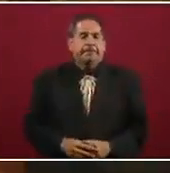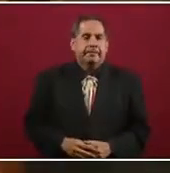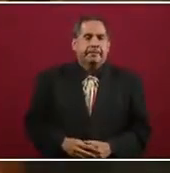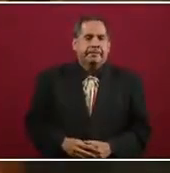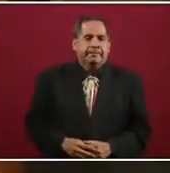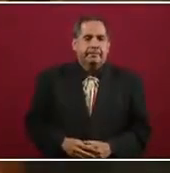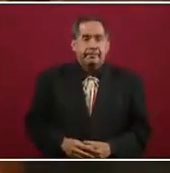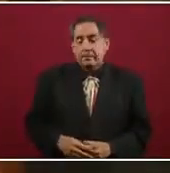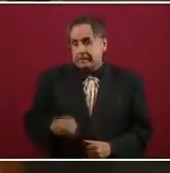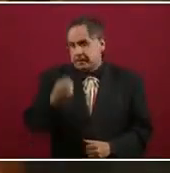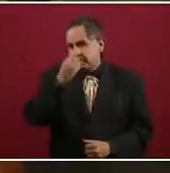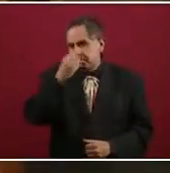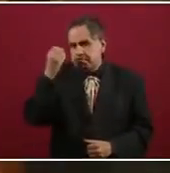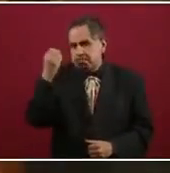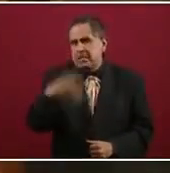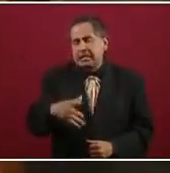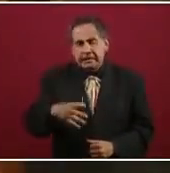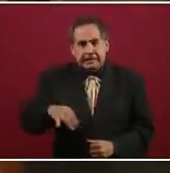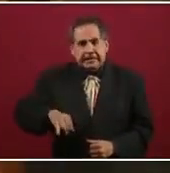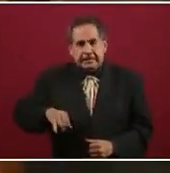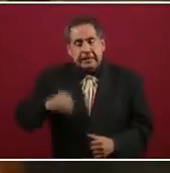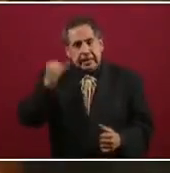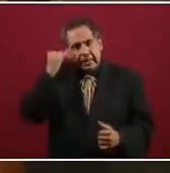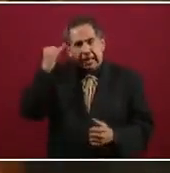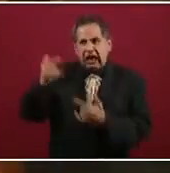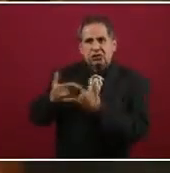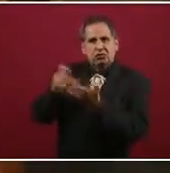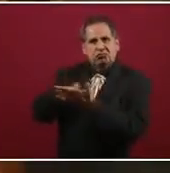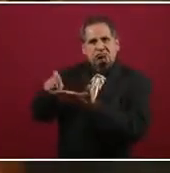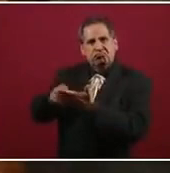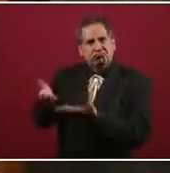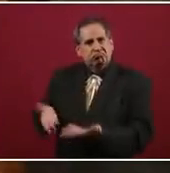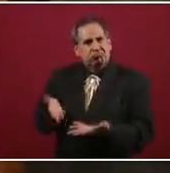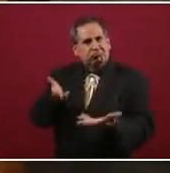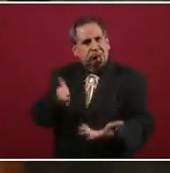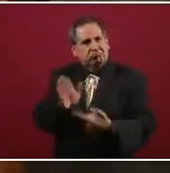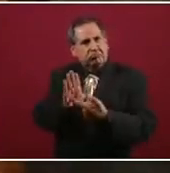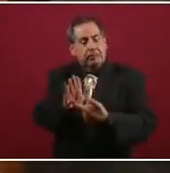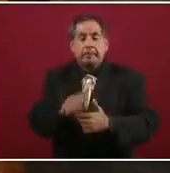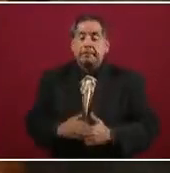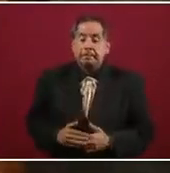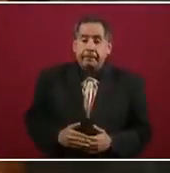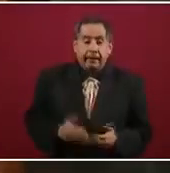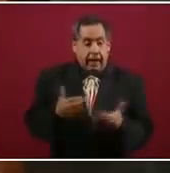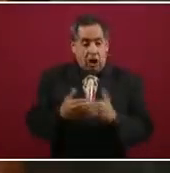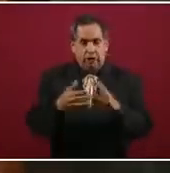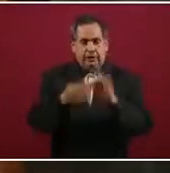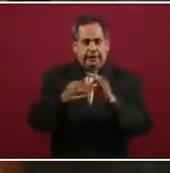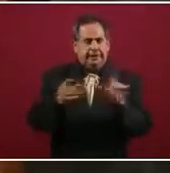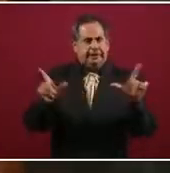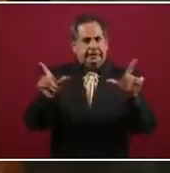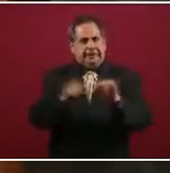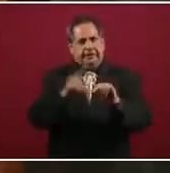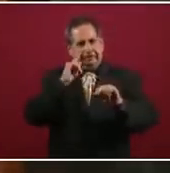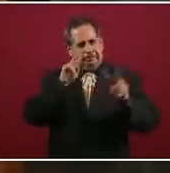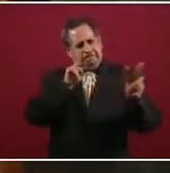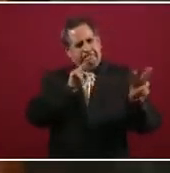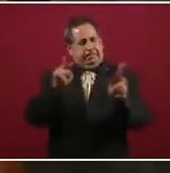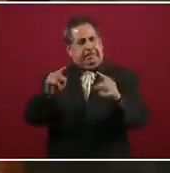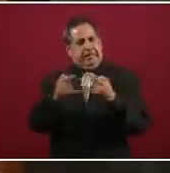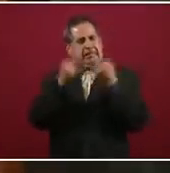Interesante y necesaria la visión que nos proponen los historiadores. Veamos ahora esta breve estampa de